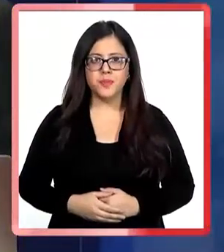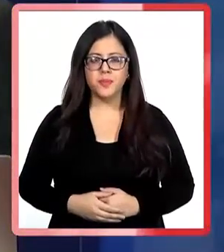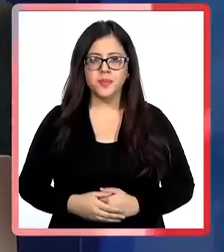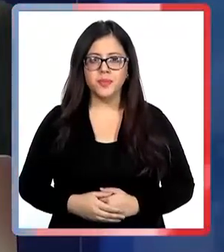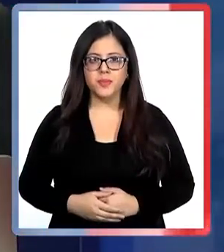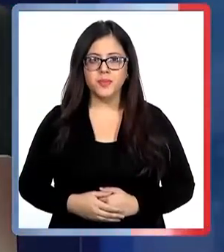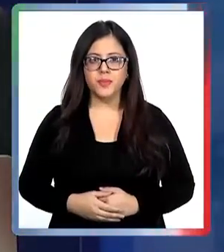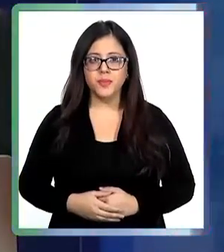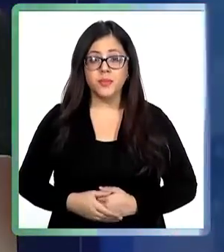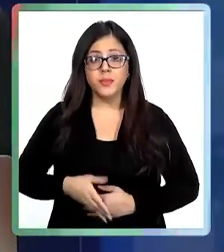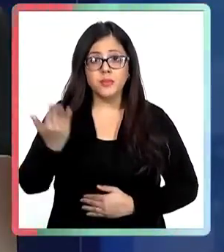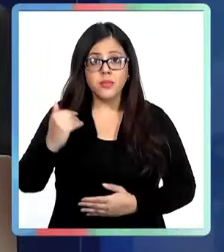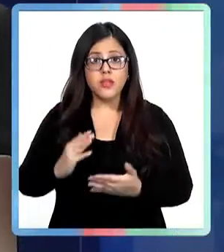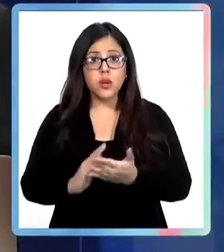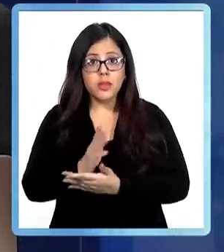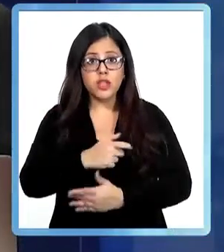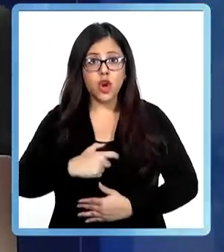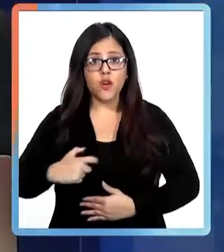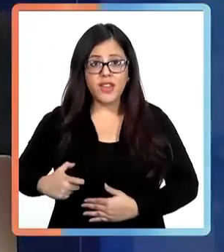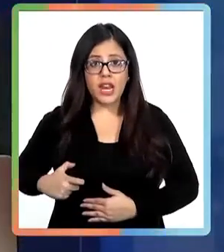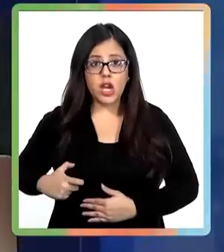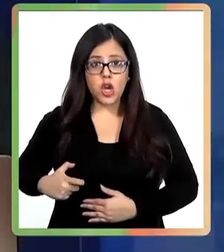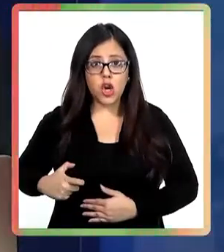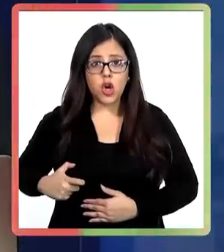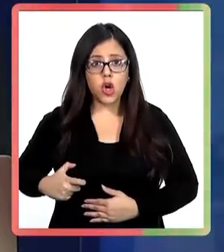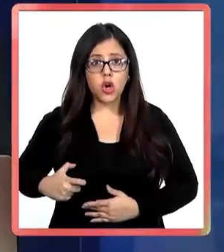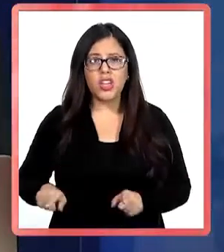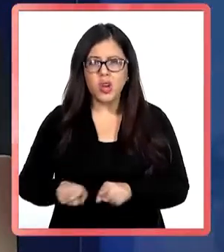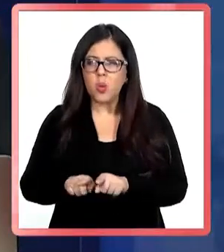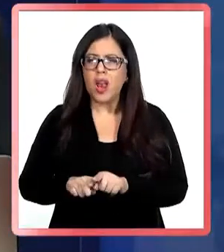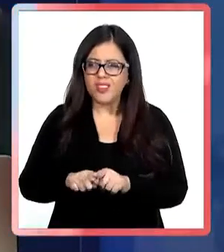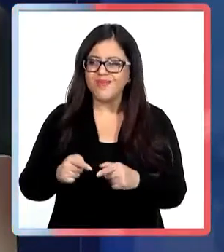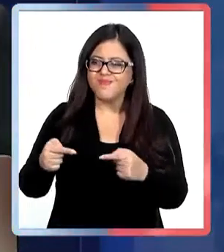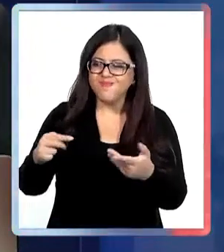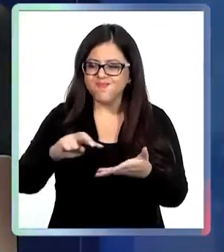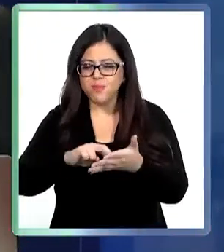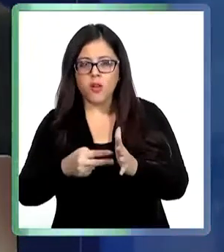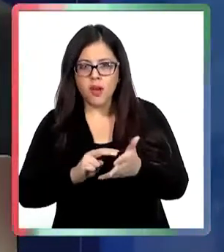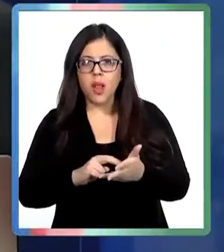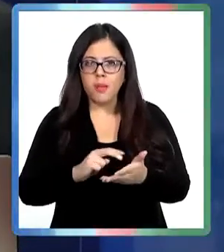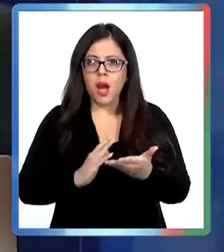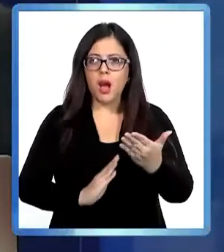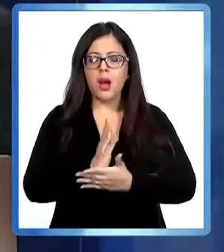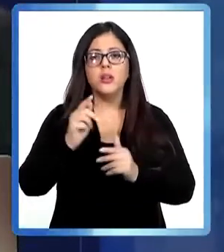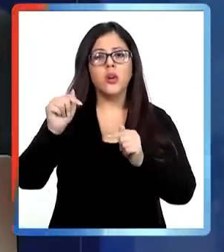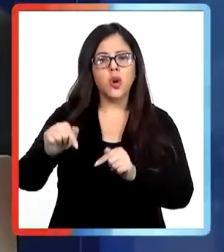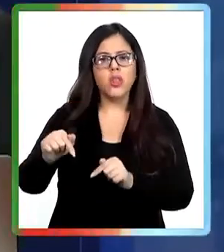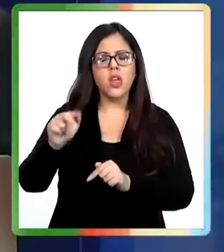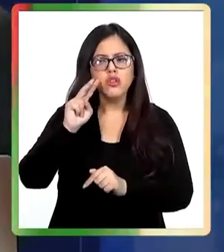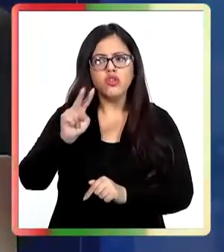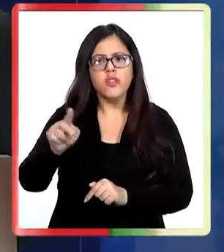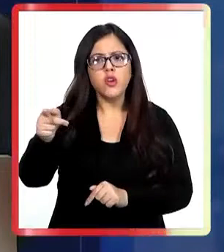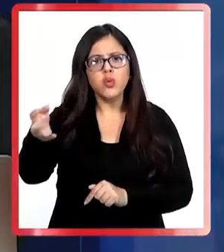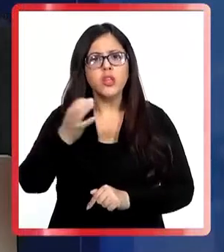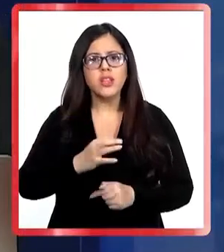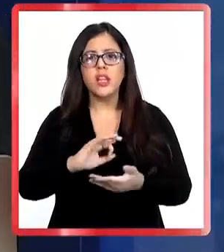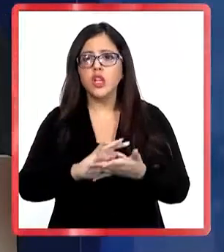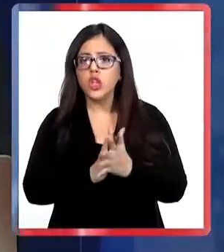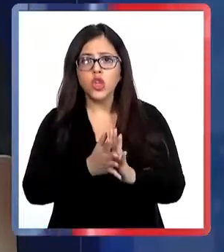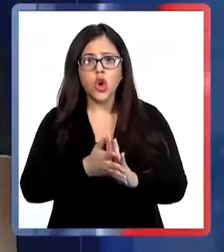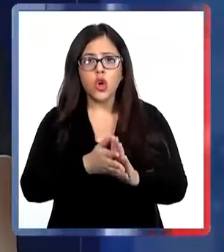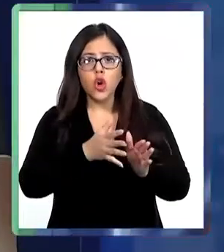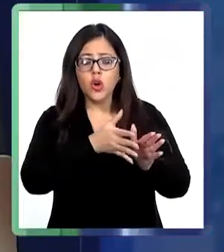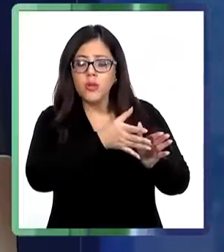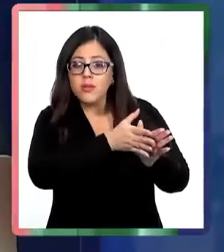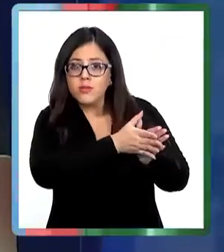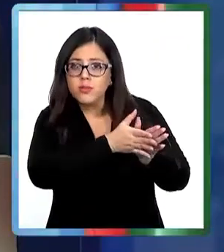Cuando partió el gobierno dijo, con bastante turbulencia hemos iniciado. Hoy le escuché decir, todo el periodo va a ser